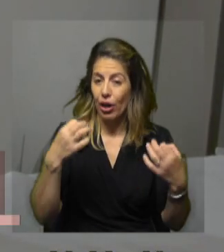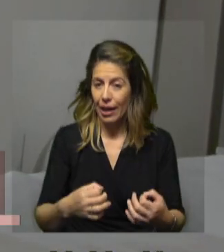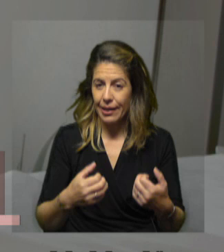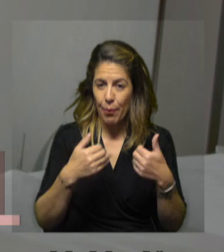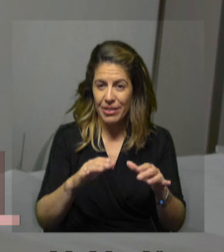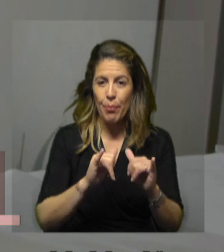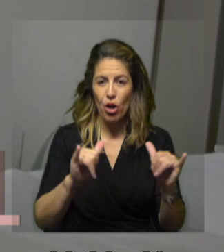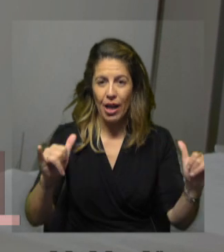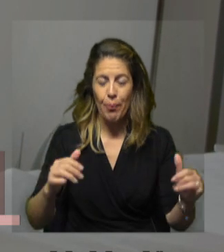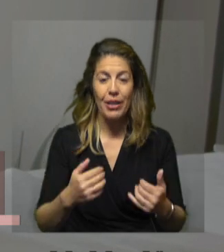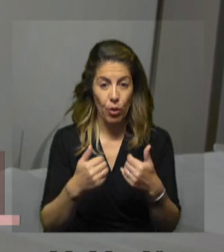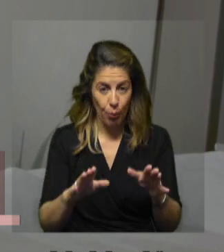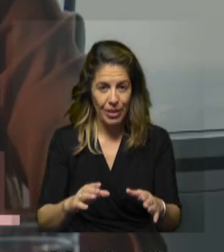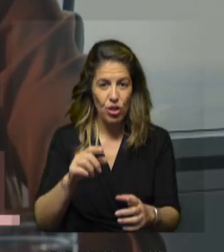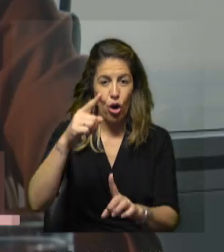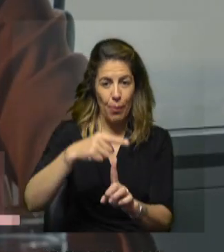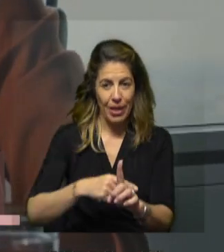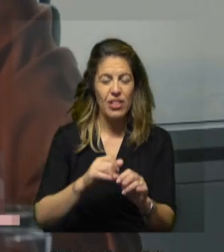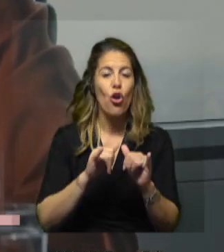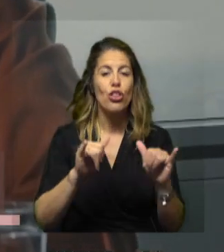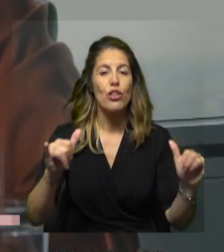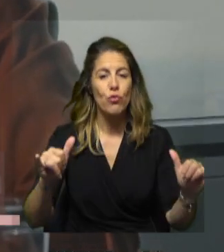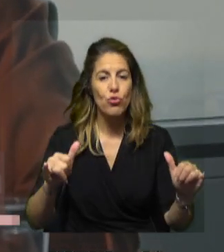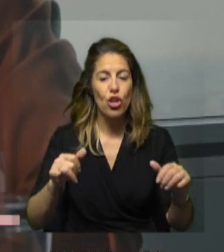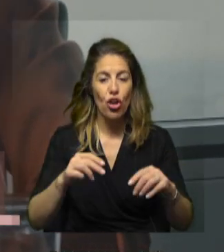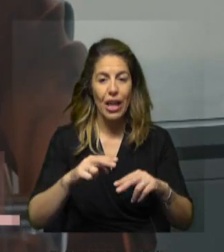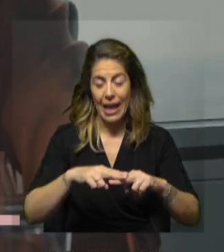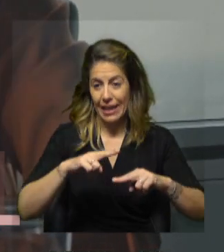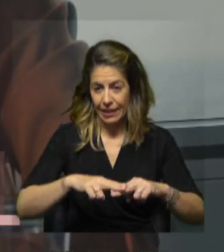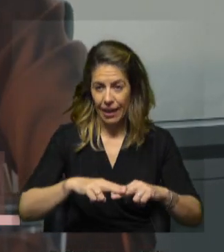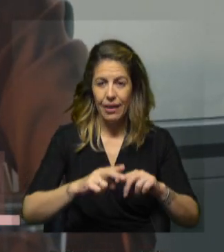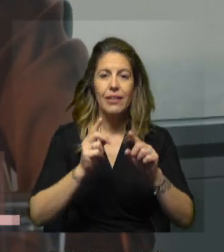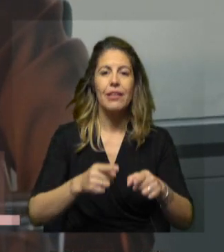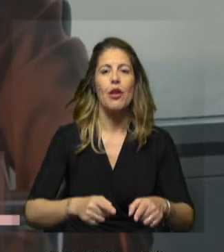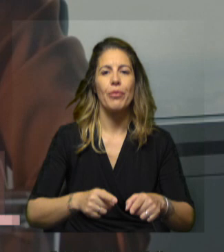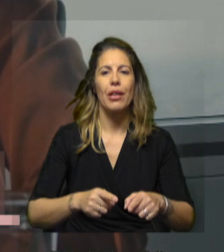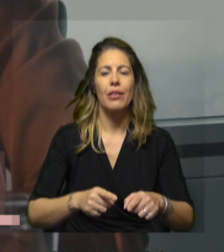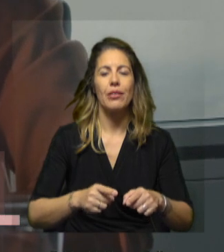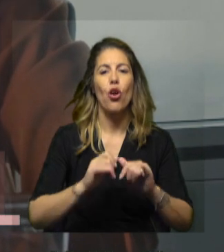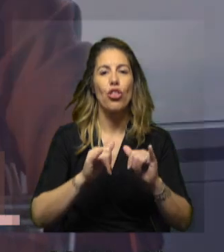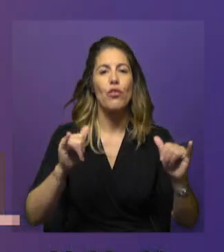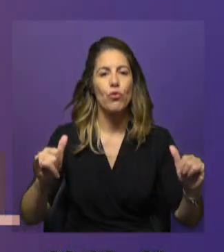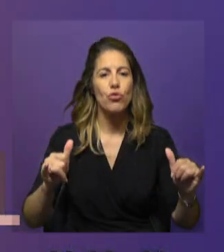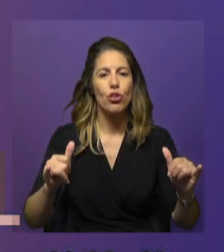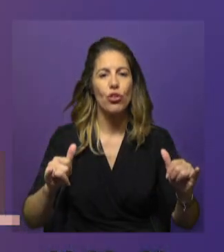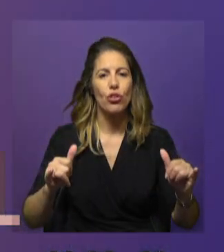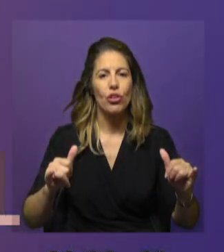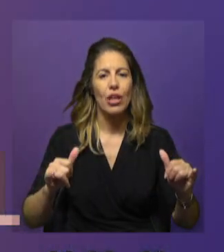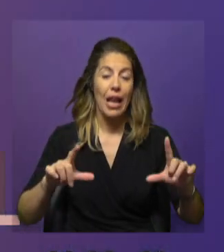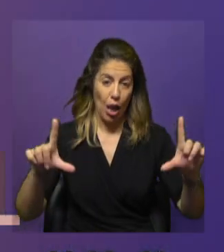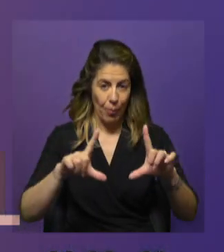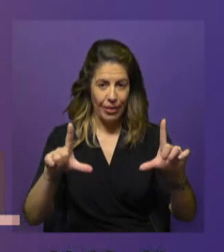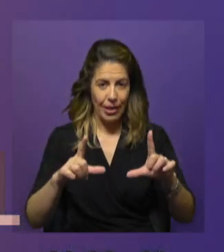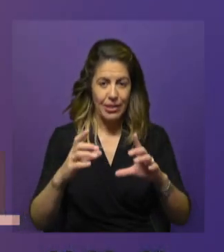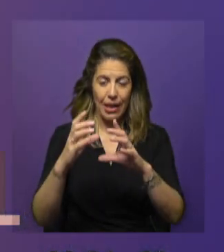empezamos la campaña a principio de mes con difusión a nivel de redes y a nivel de las pantallas de ómnibus y